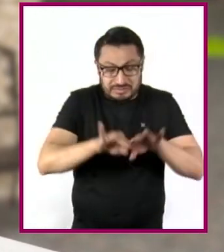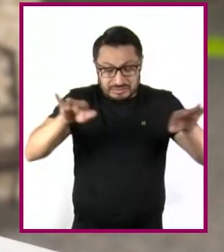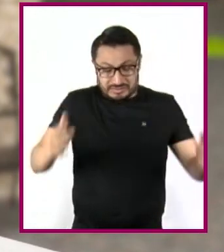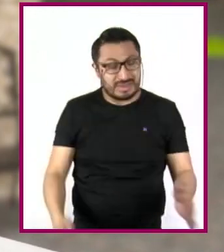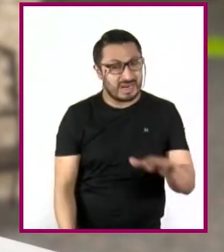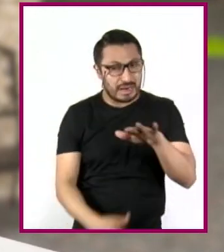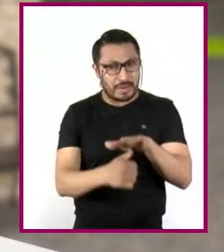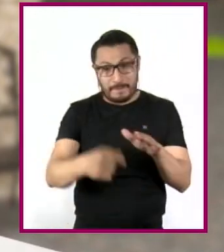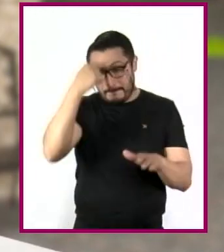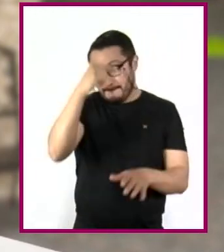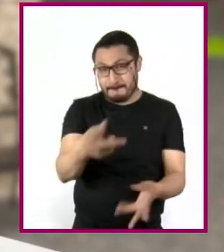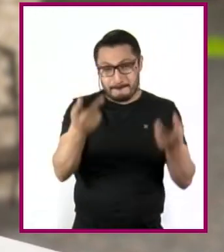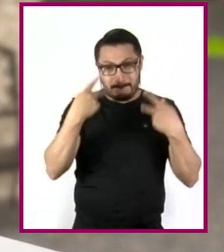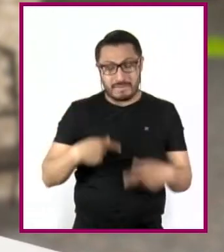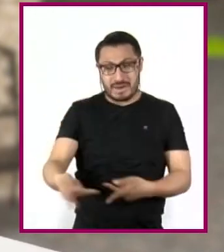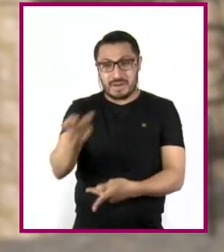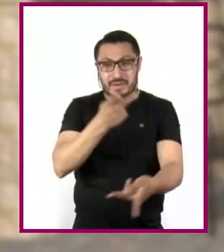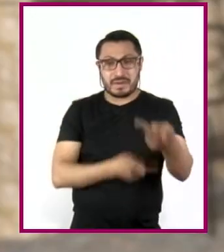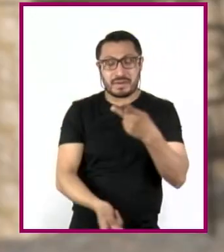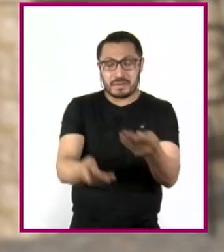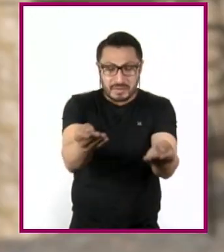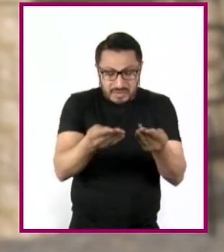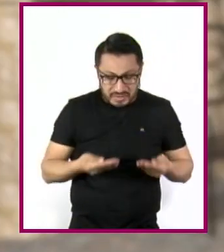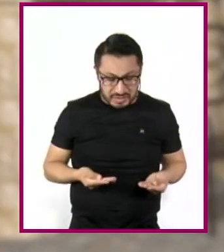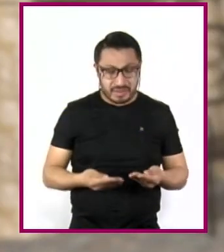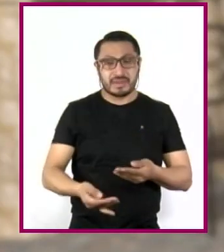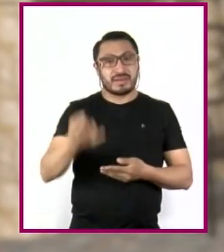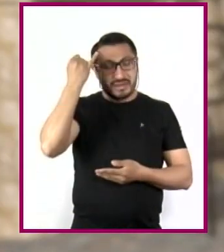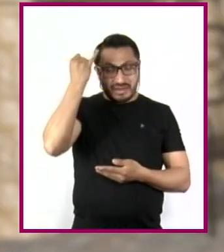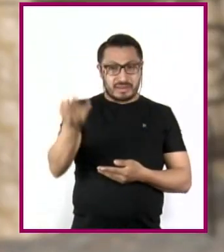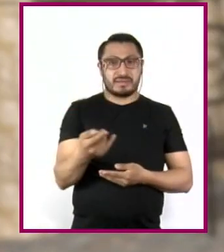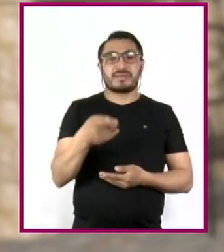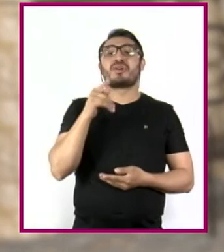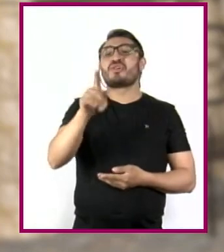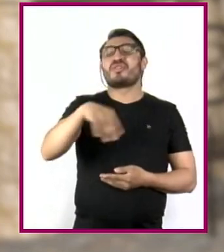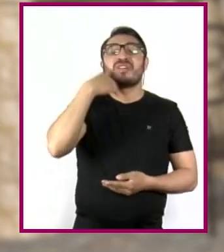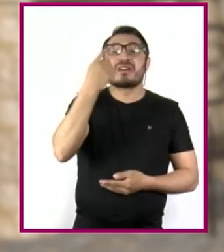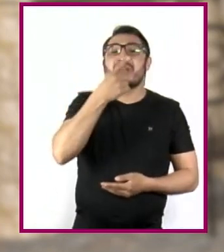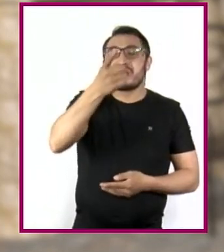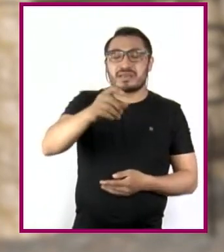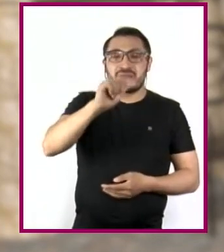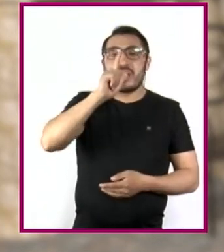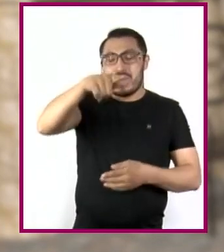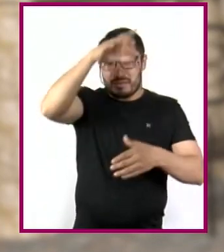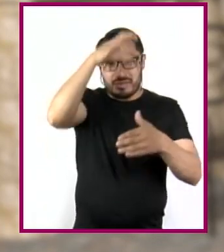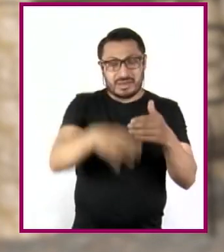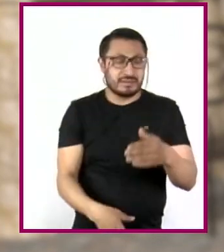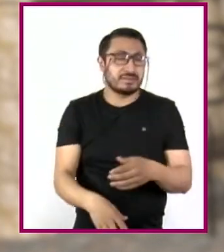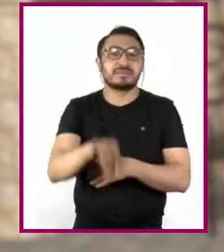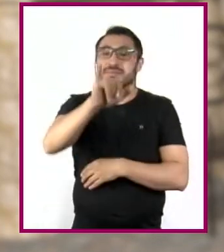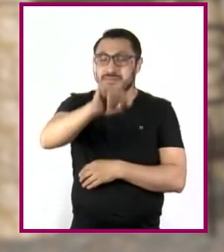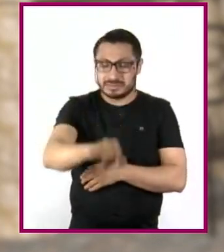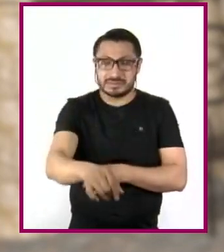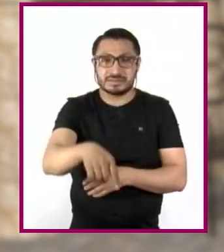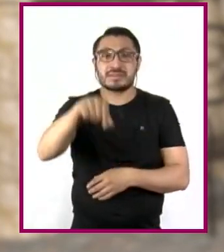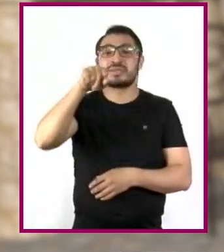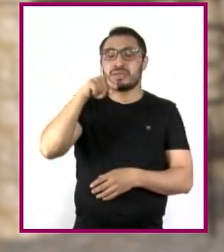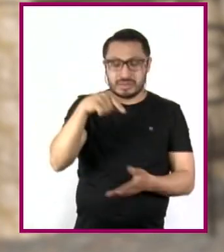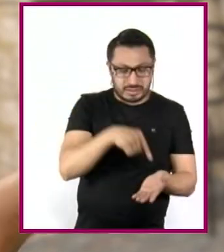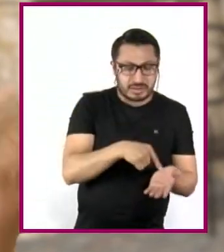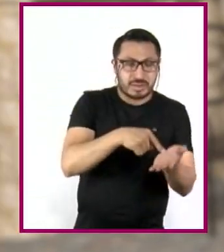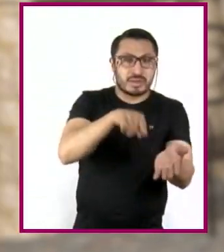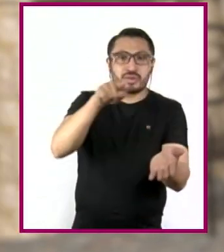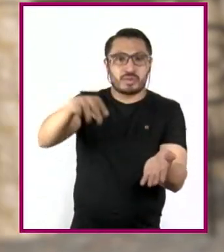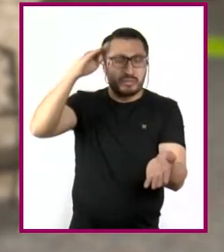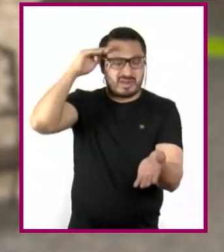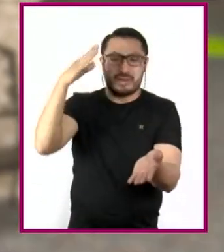gente venga a aportarme sus argumentos. Pero tú quieres concluir que existe el alma. Y aquí dice que piensas que no existe.